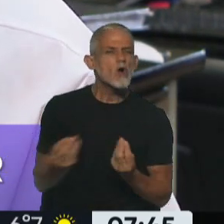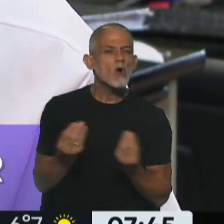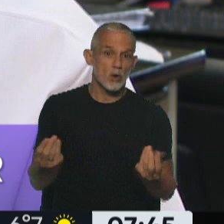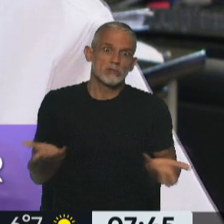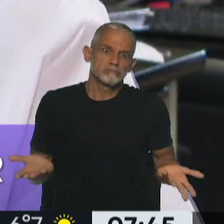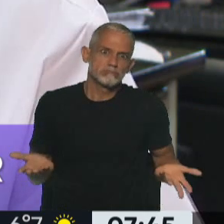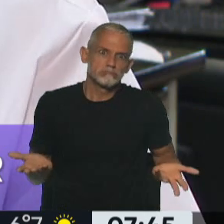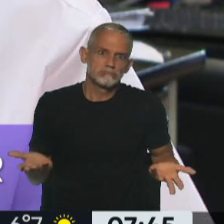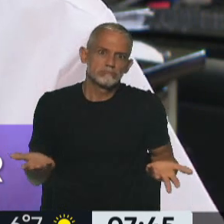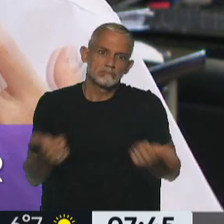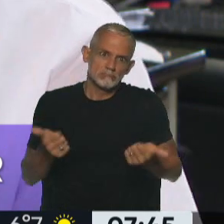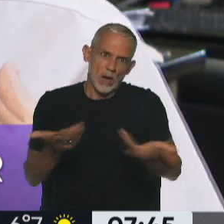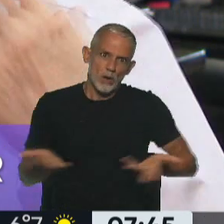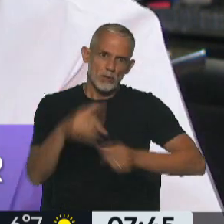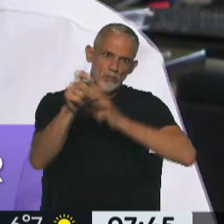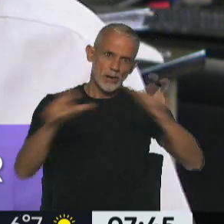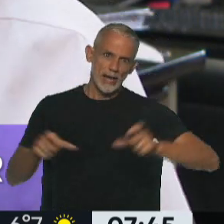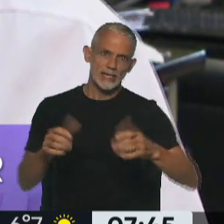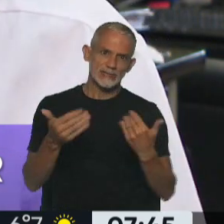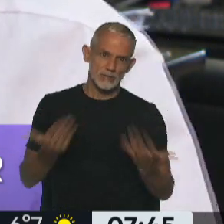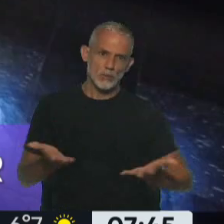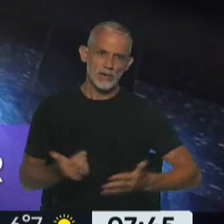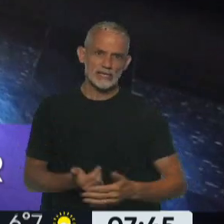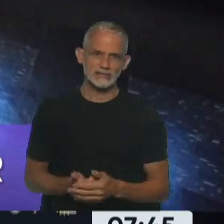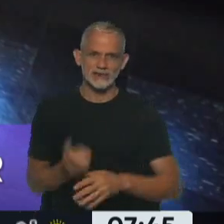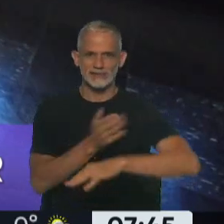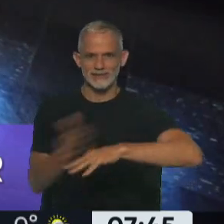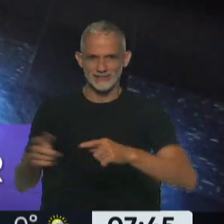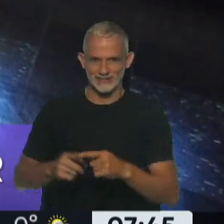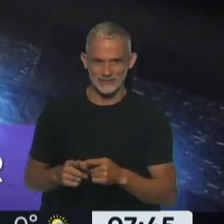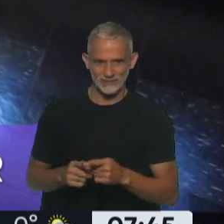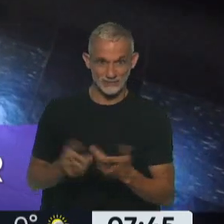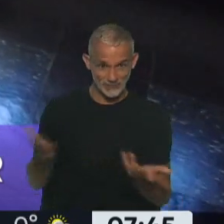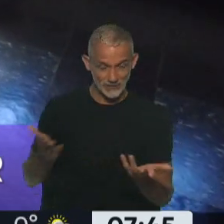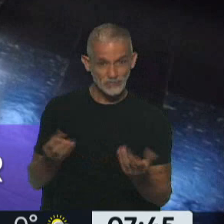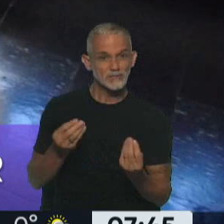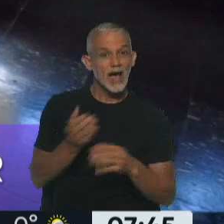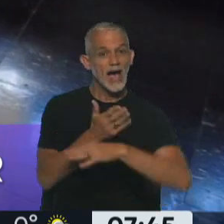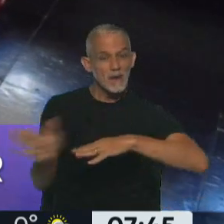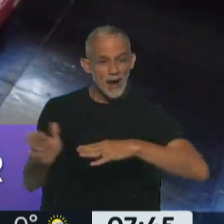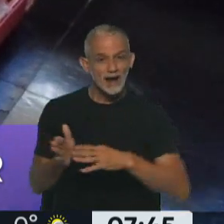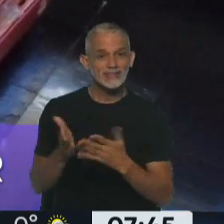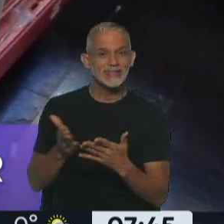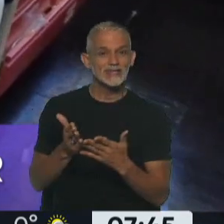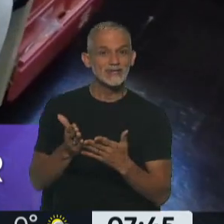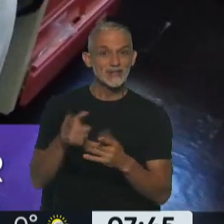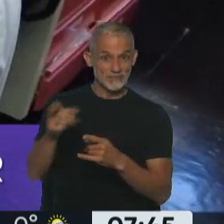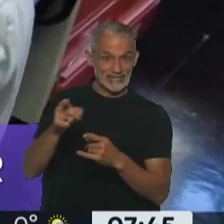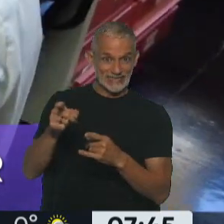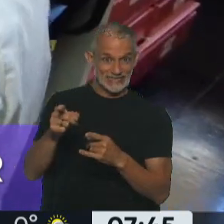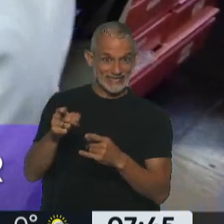intestinales eso es algo que que redunda en un beneficio para la sociedad entera entonces Más allá de de la parte aplicada